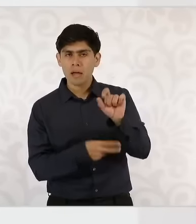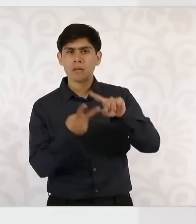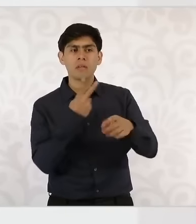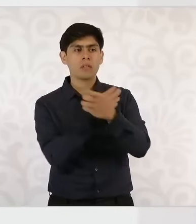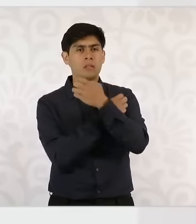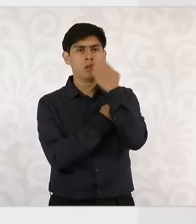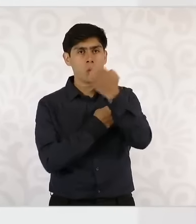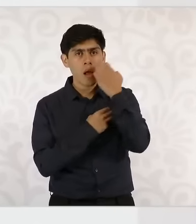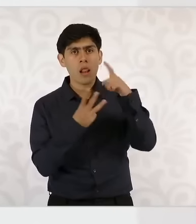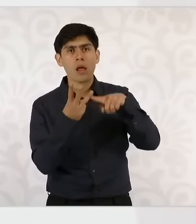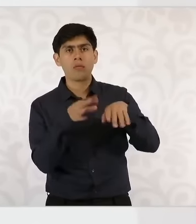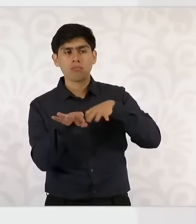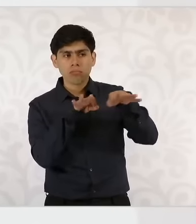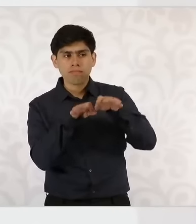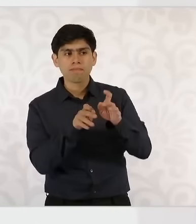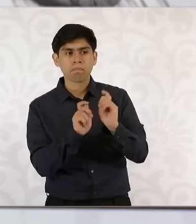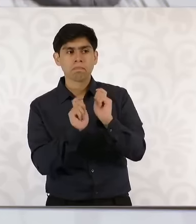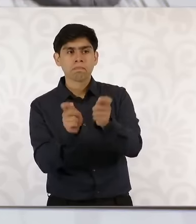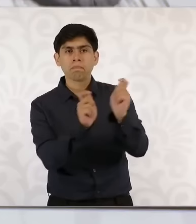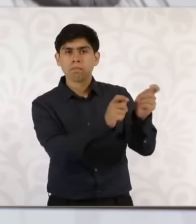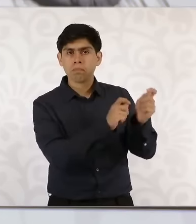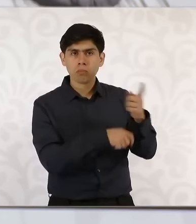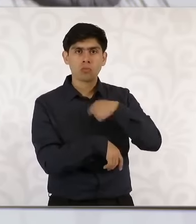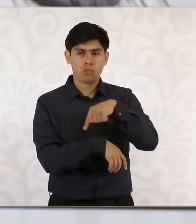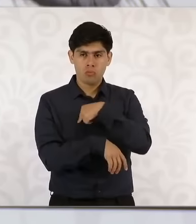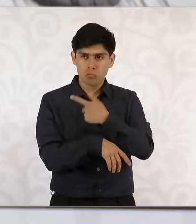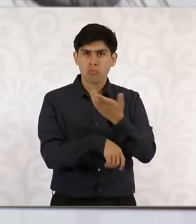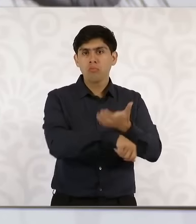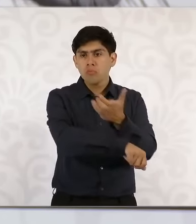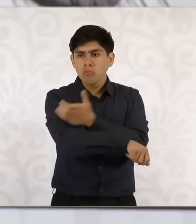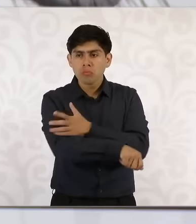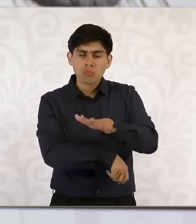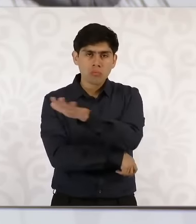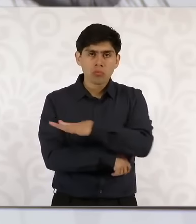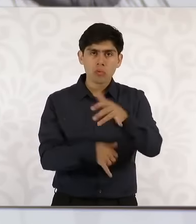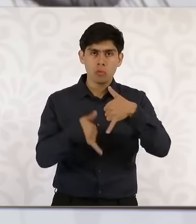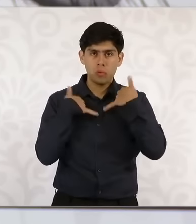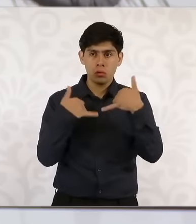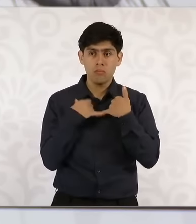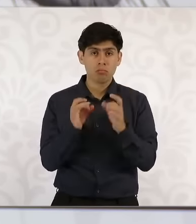abrazamos a los jóvenes y los escuchamos. Si hay alguna